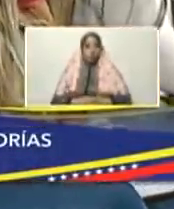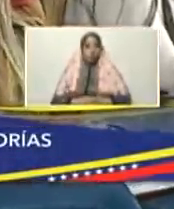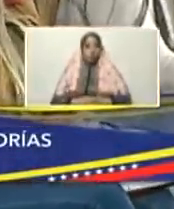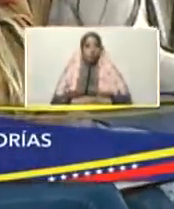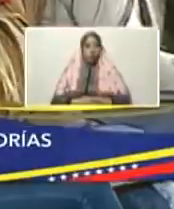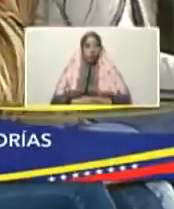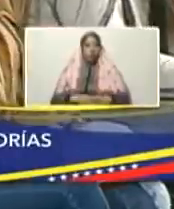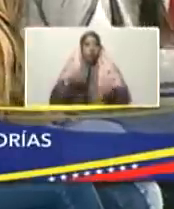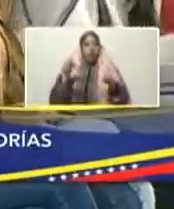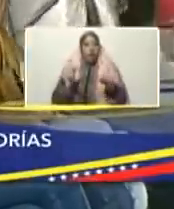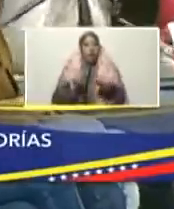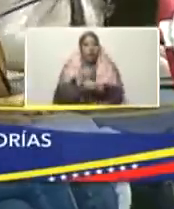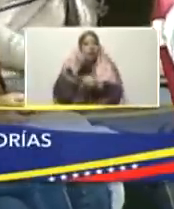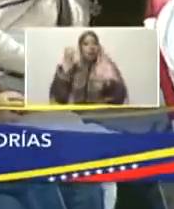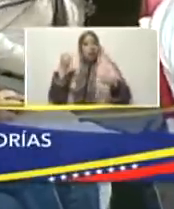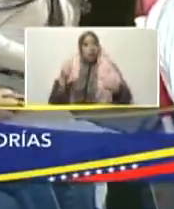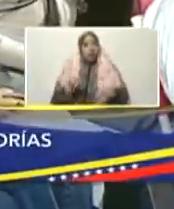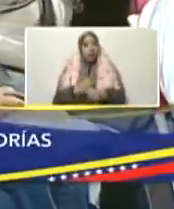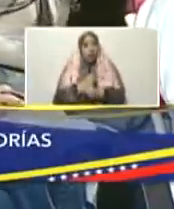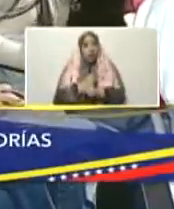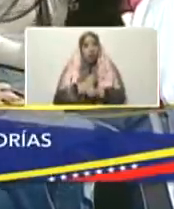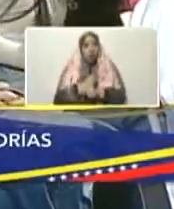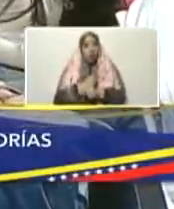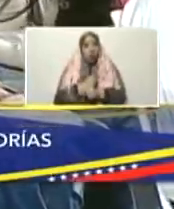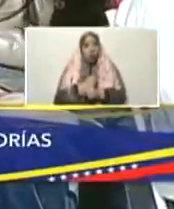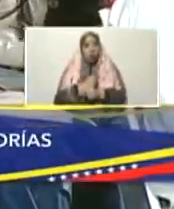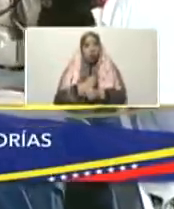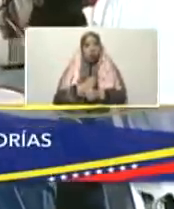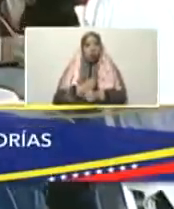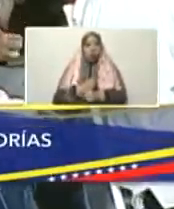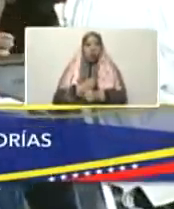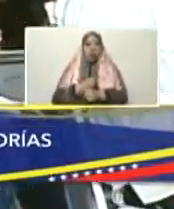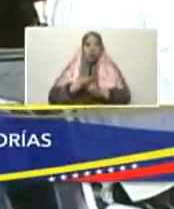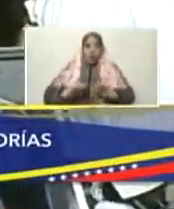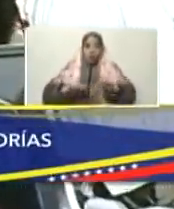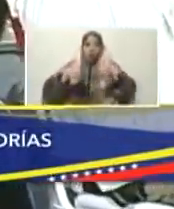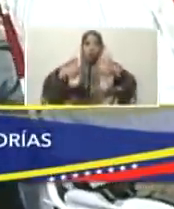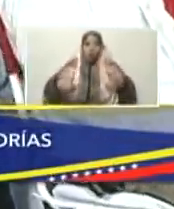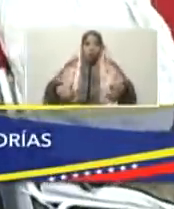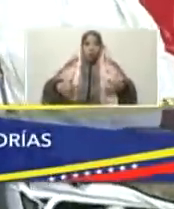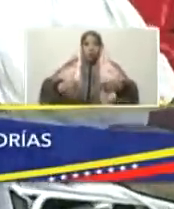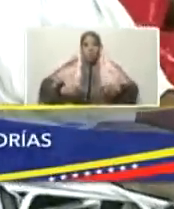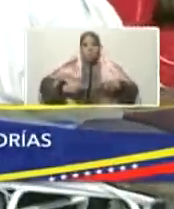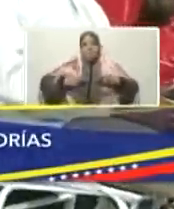al trabajo que siembra valor